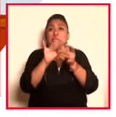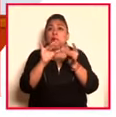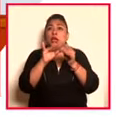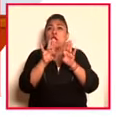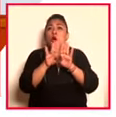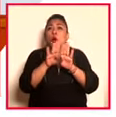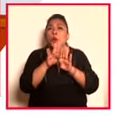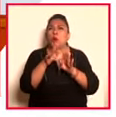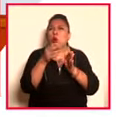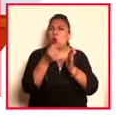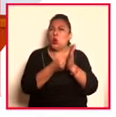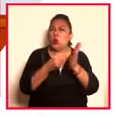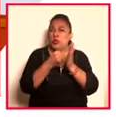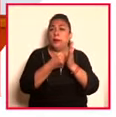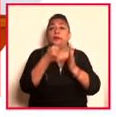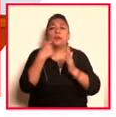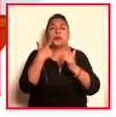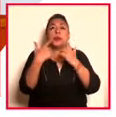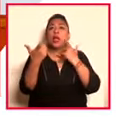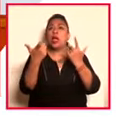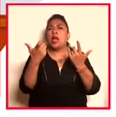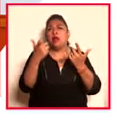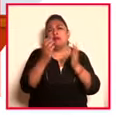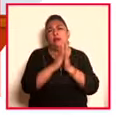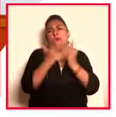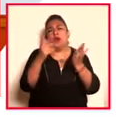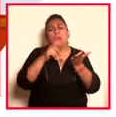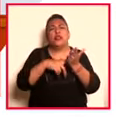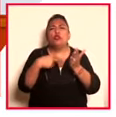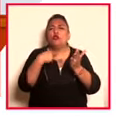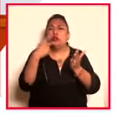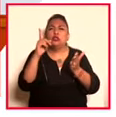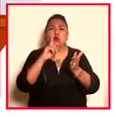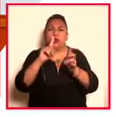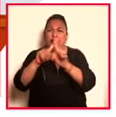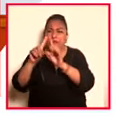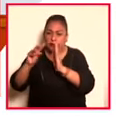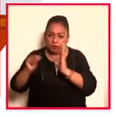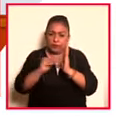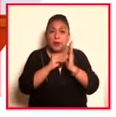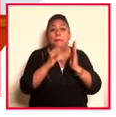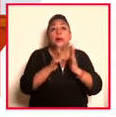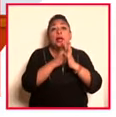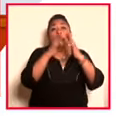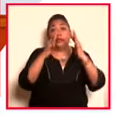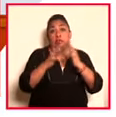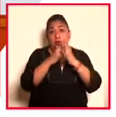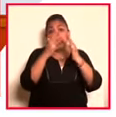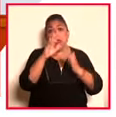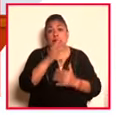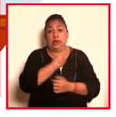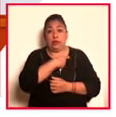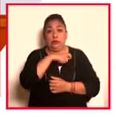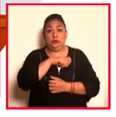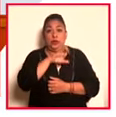una publicación en la que convergen diferentes voces femeninas que participaron en la Guerra Civil de España. El cineasta Ken Loach también intervino